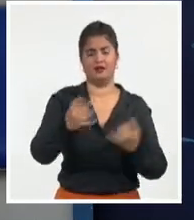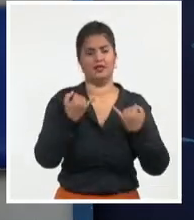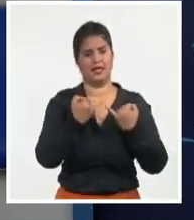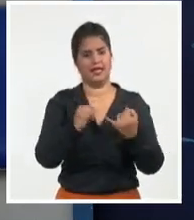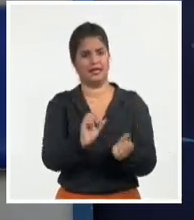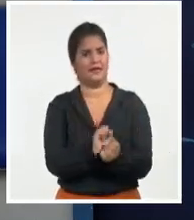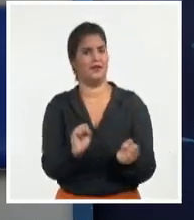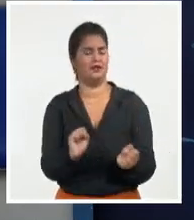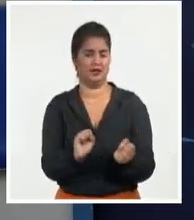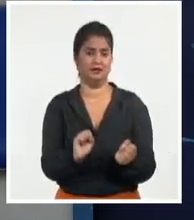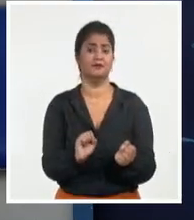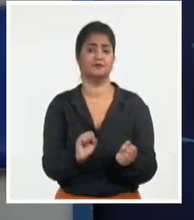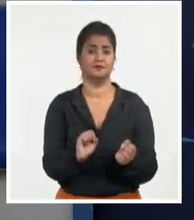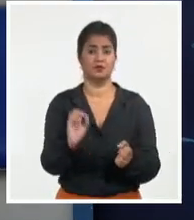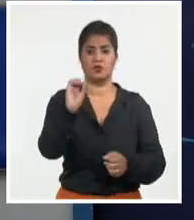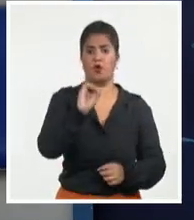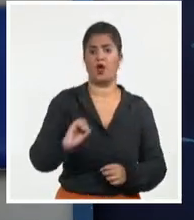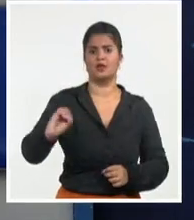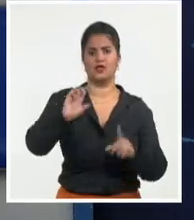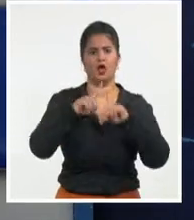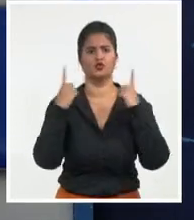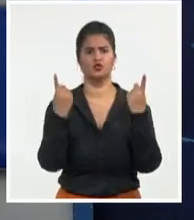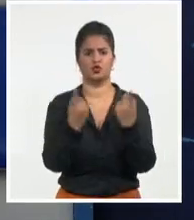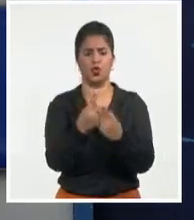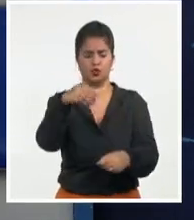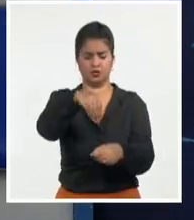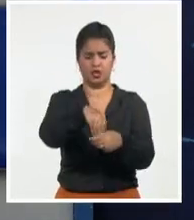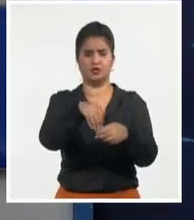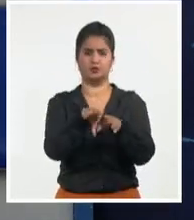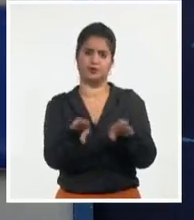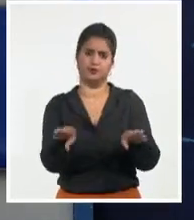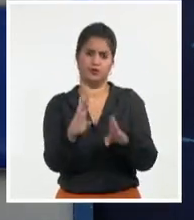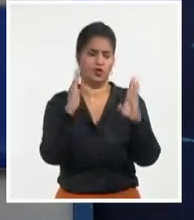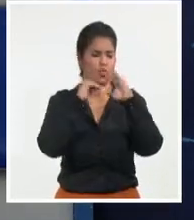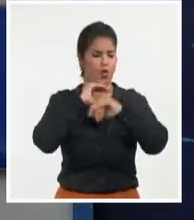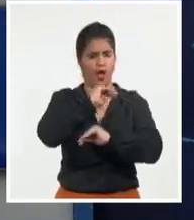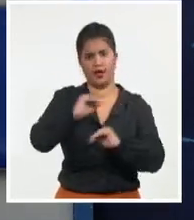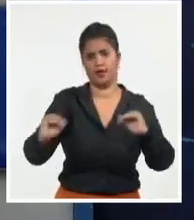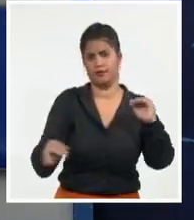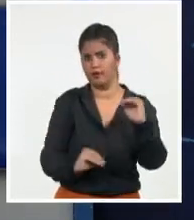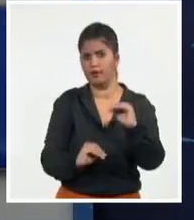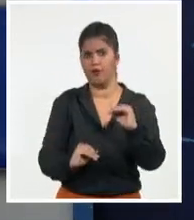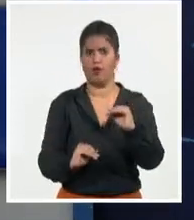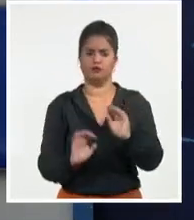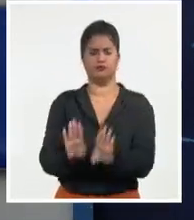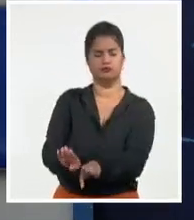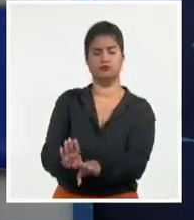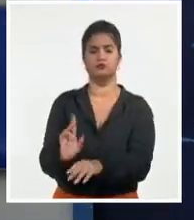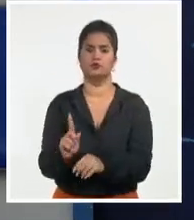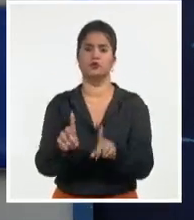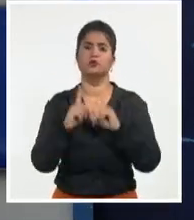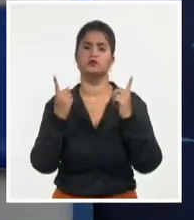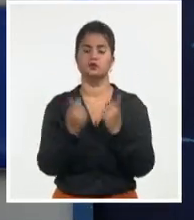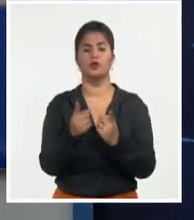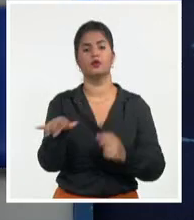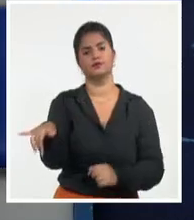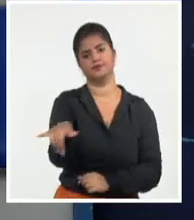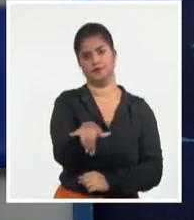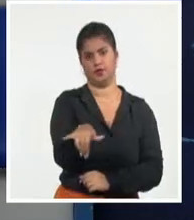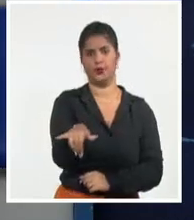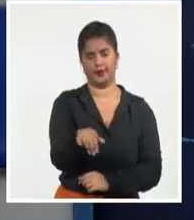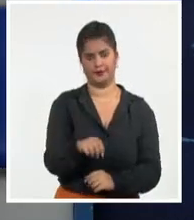y soberano, organizado con todos y para el bien de todos. Así lo expresó en Ginebra el representante permanente de nuestro país en esa